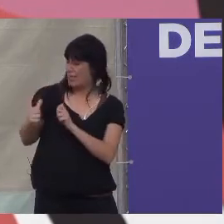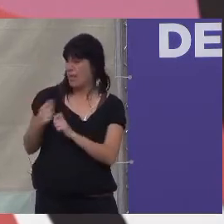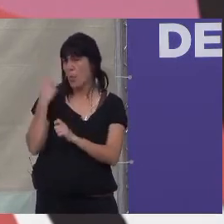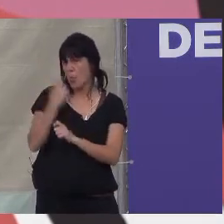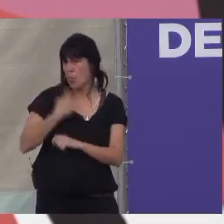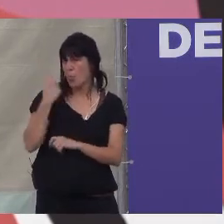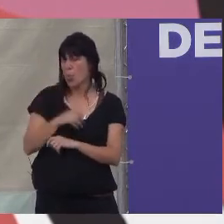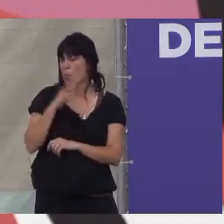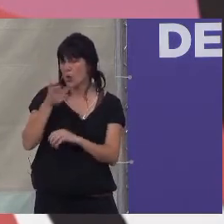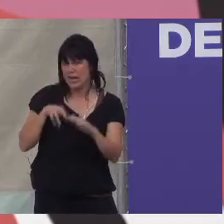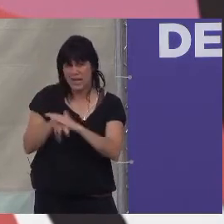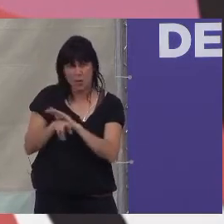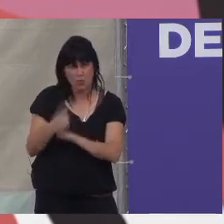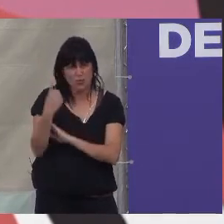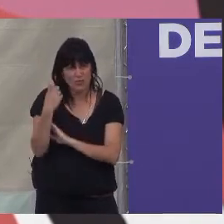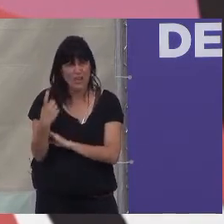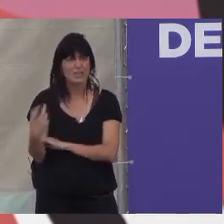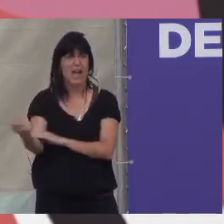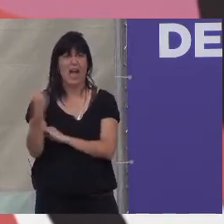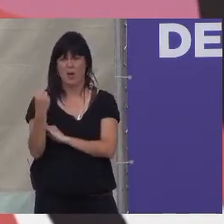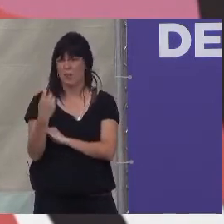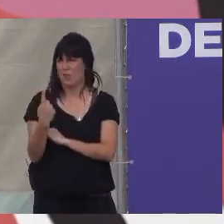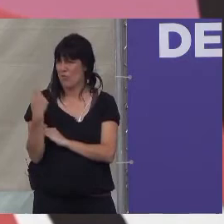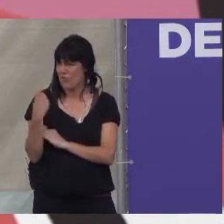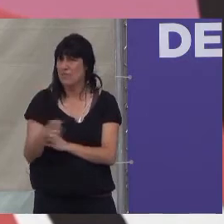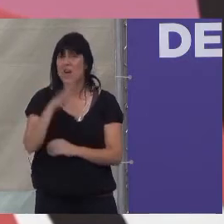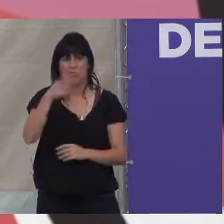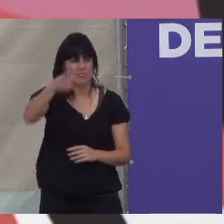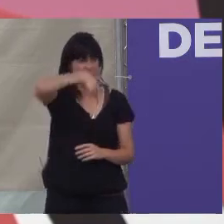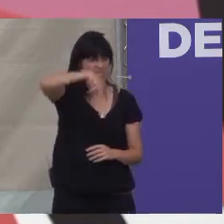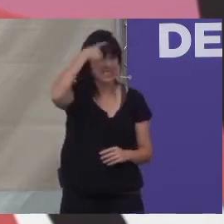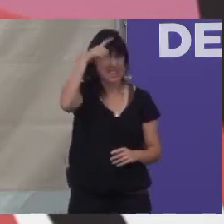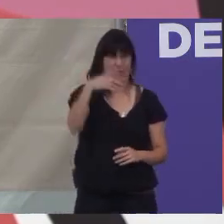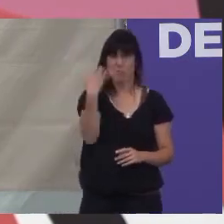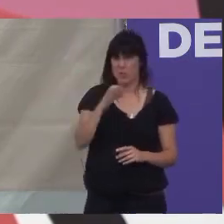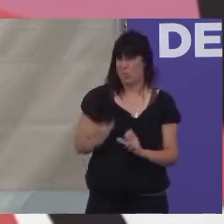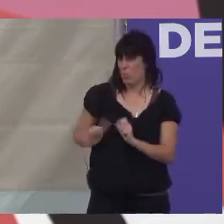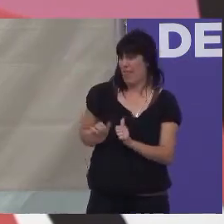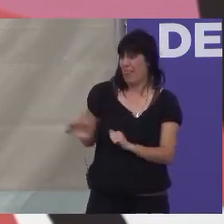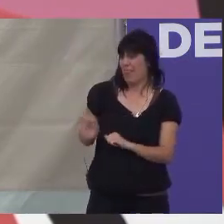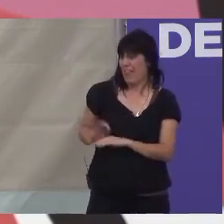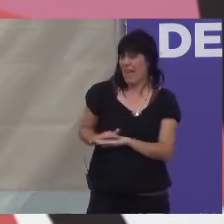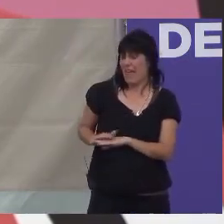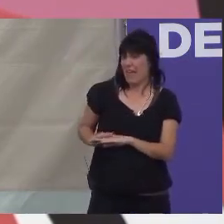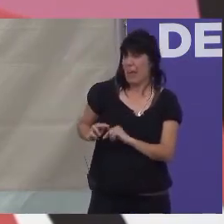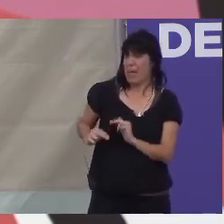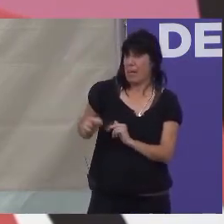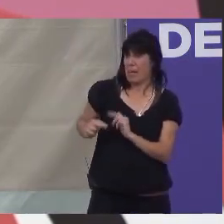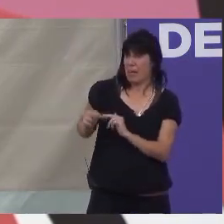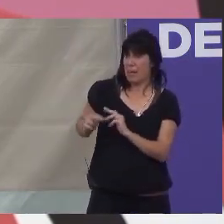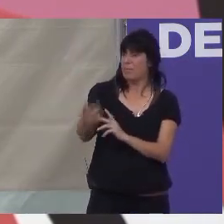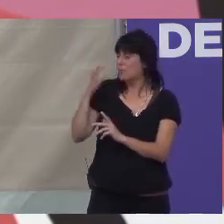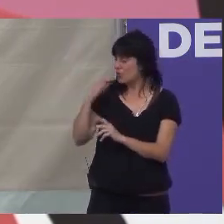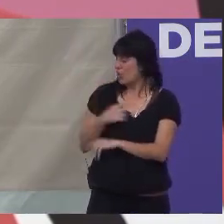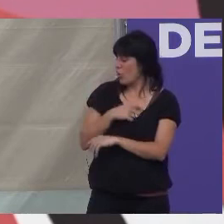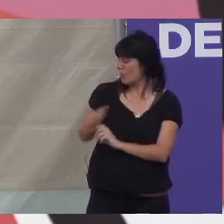faltaron medios, nos faltó apoyo, porque todos sabemos que en Podemos todos empezamos desde cero y tuvimos que crear todo desde cero. Y costó mucho arrancar